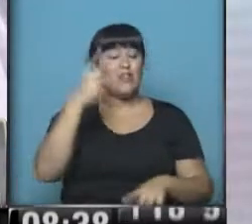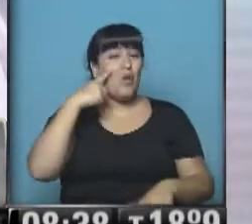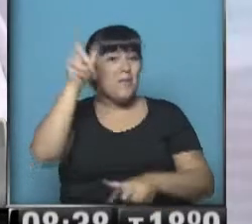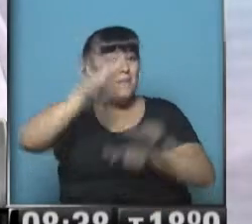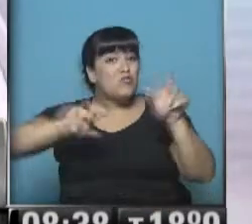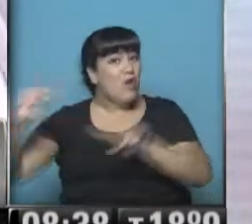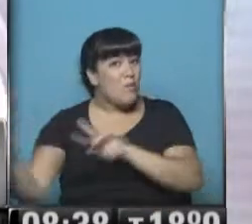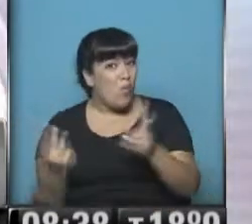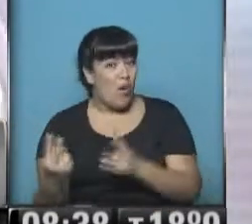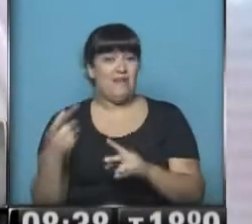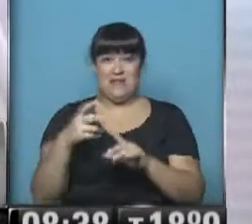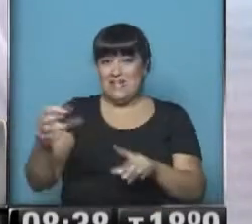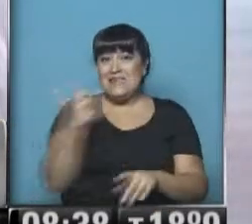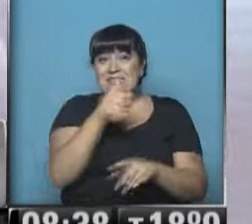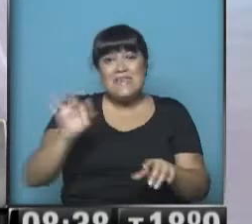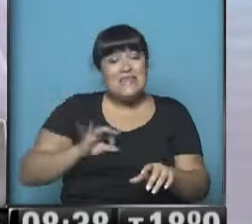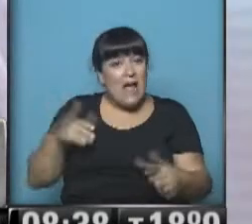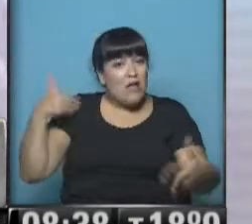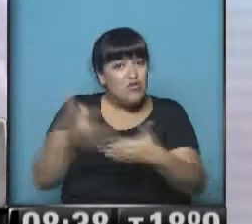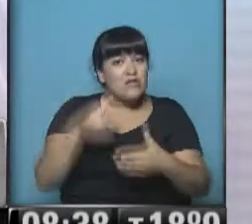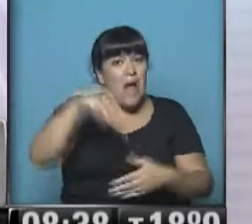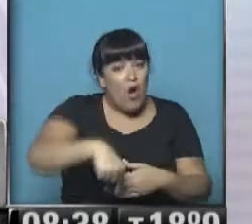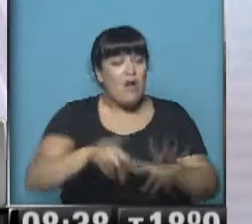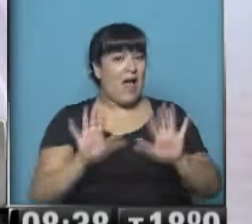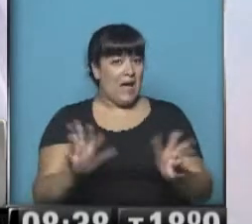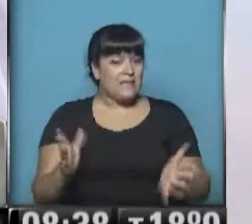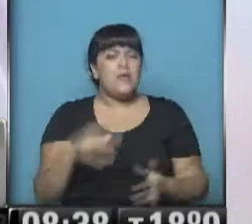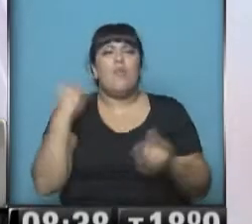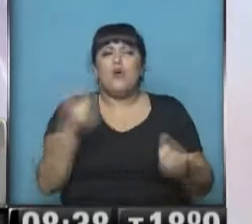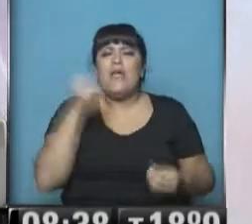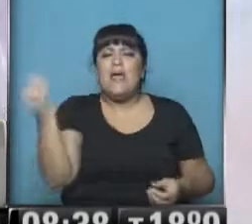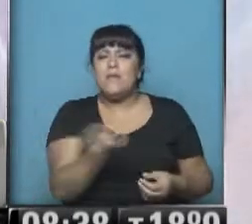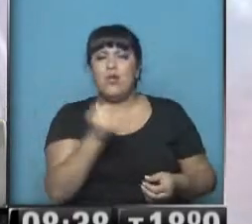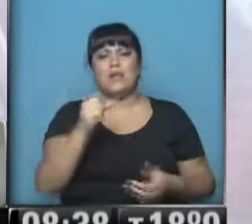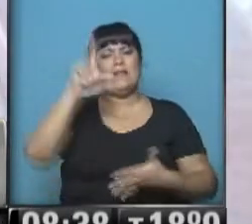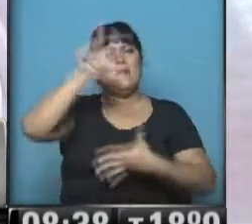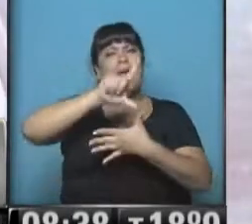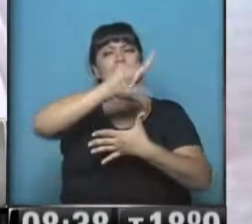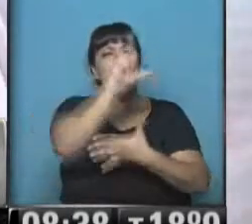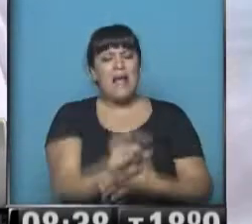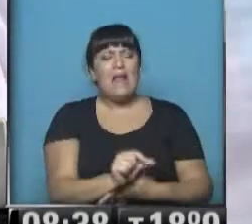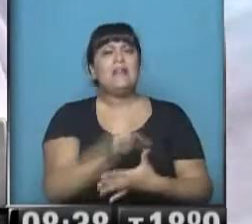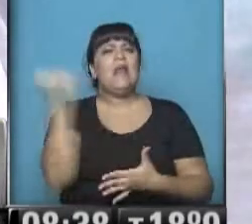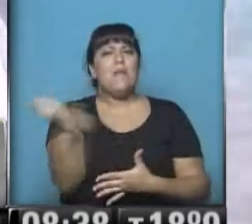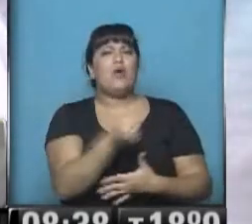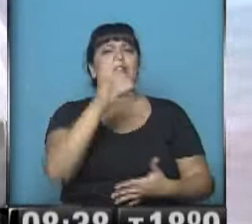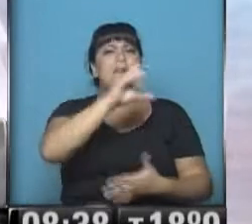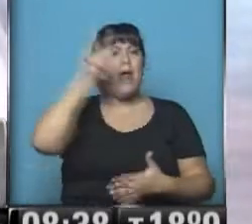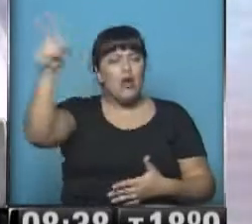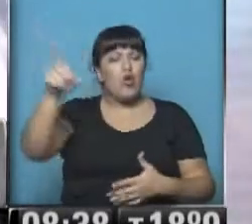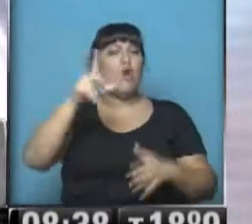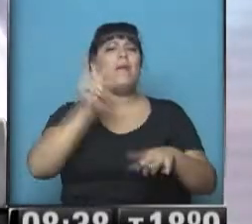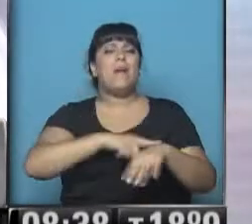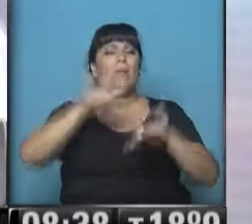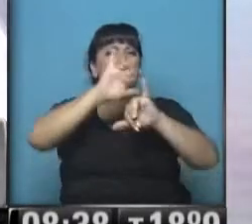todas estas seis décadas que porque es importante para américa latina que es colombia llegue a un momento de paz